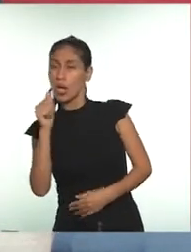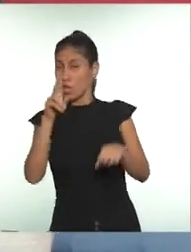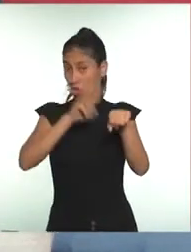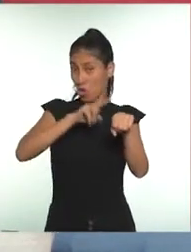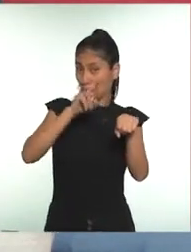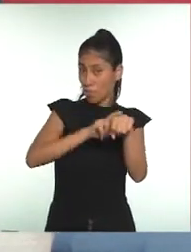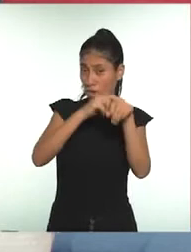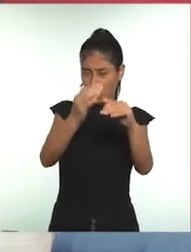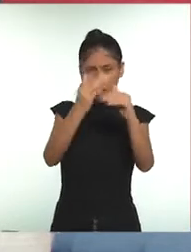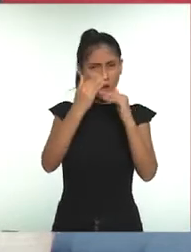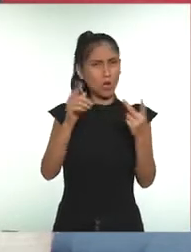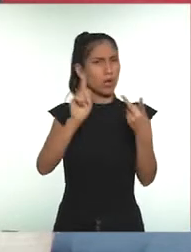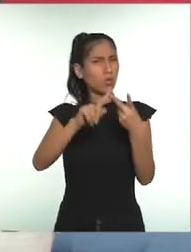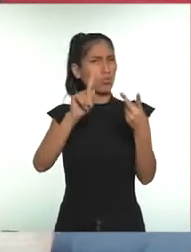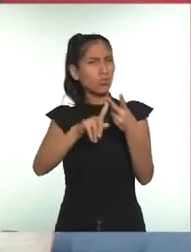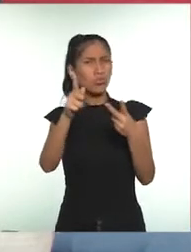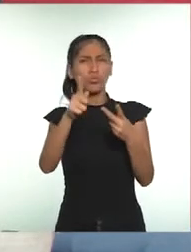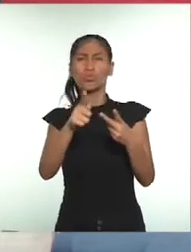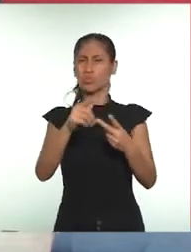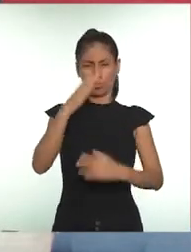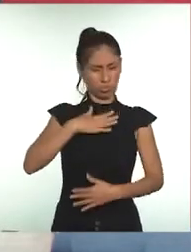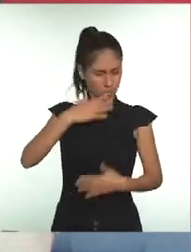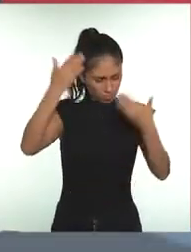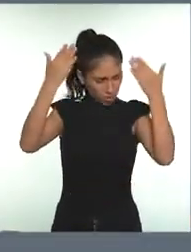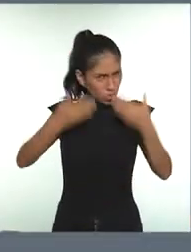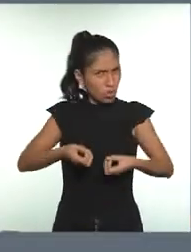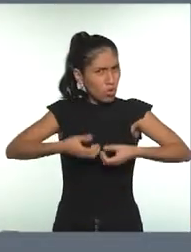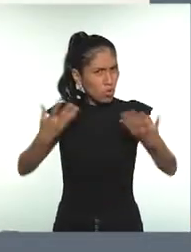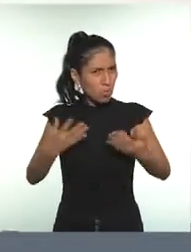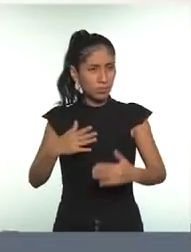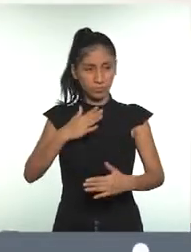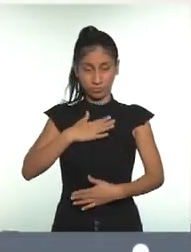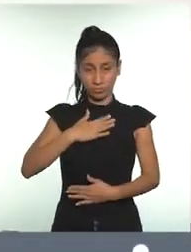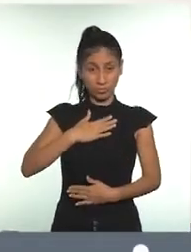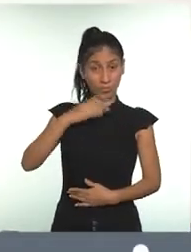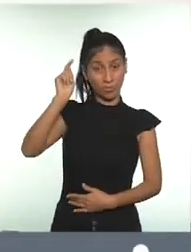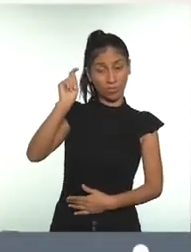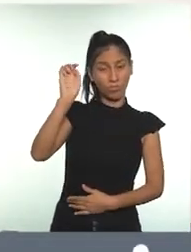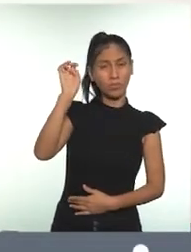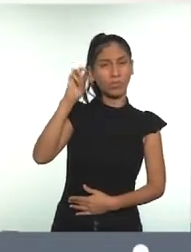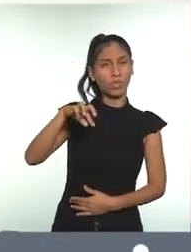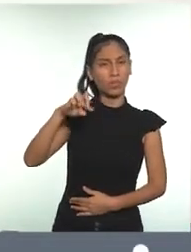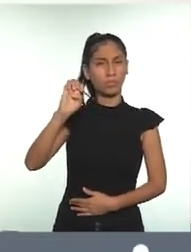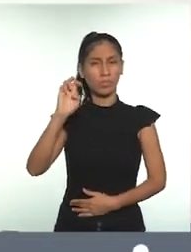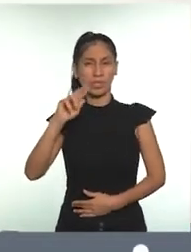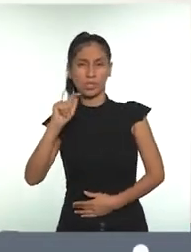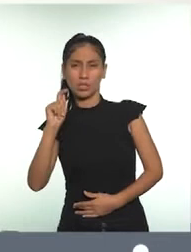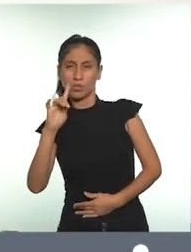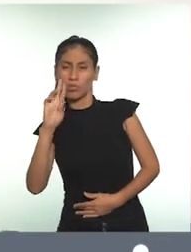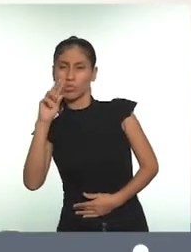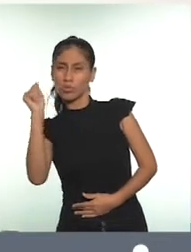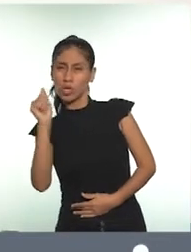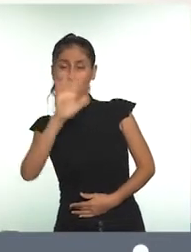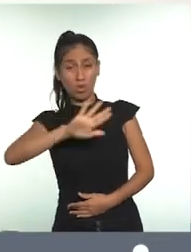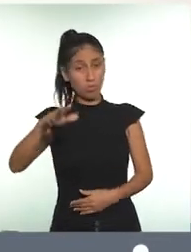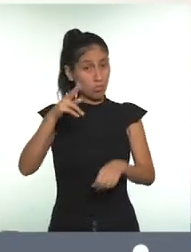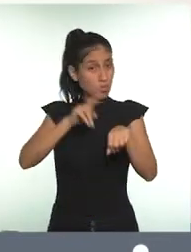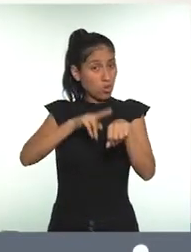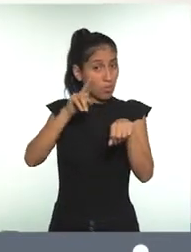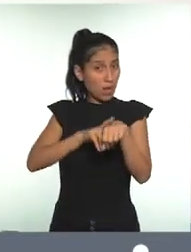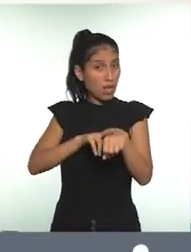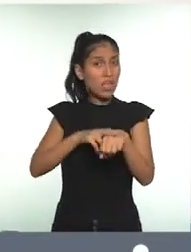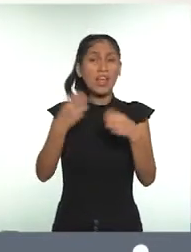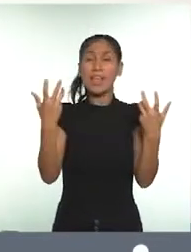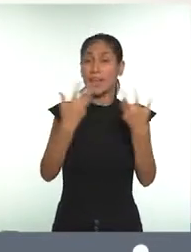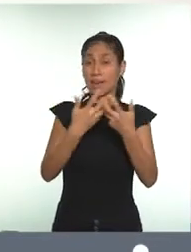cuál instrumento de medición puedes obtener tu temperatura actual? La temperatura corporal de una persona normal es